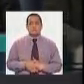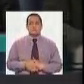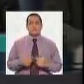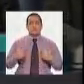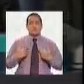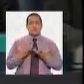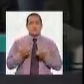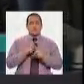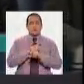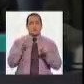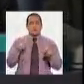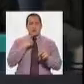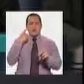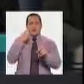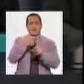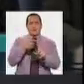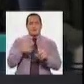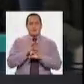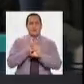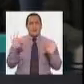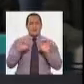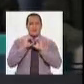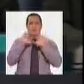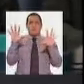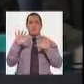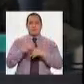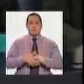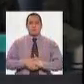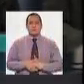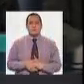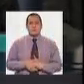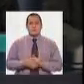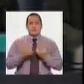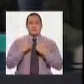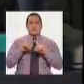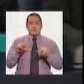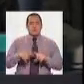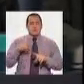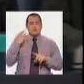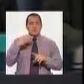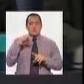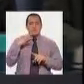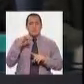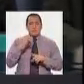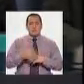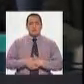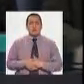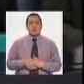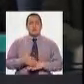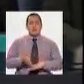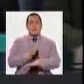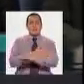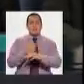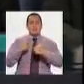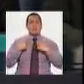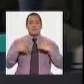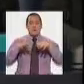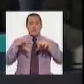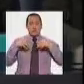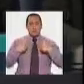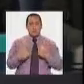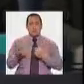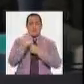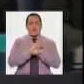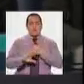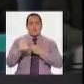No quiero hacer críticas públicas porque ese no es el propósito, pero en todo momento, desde que asumí la